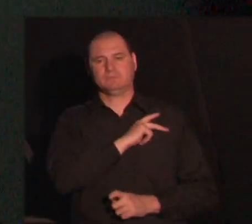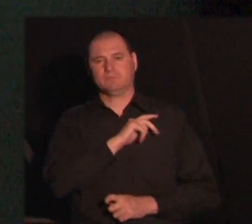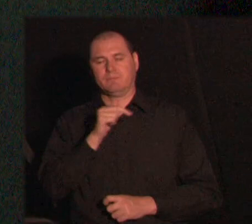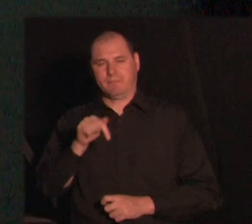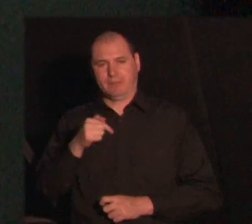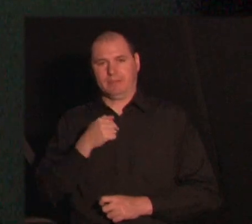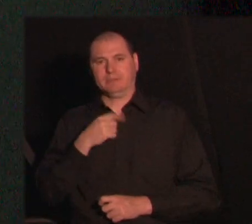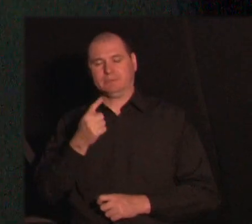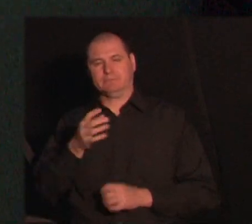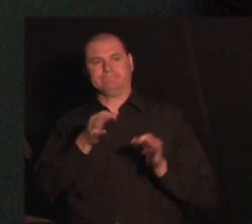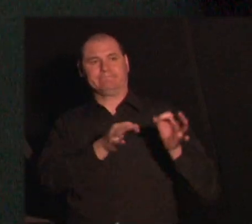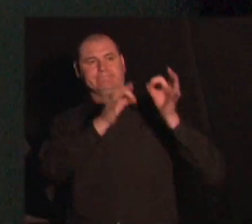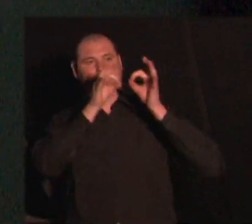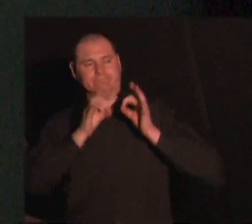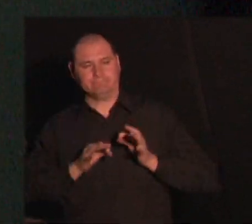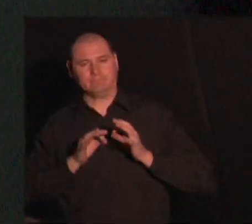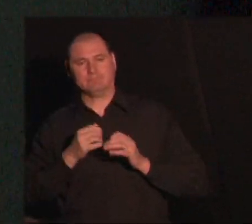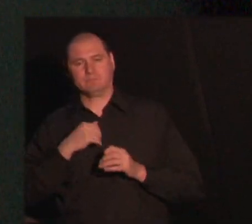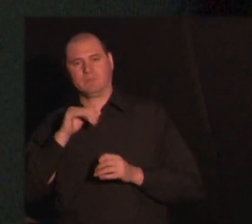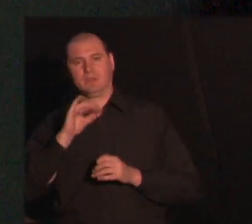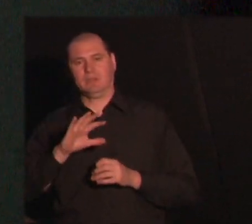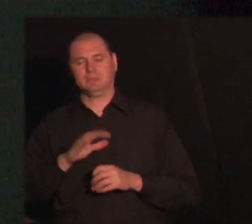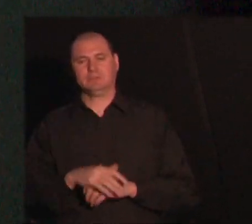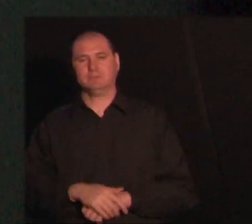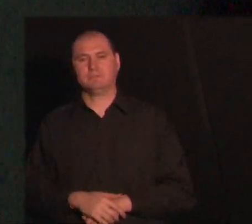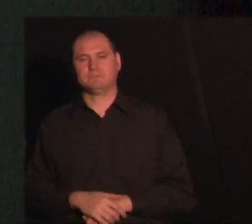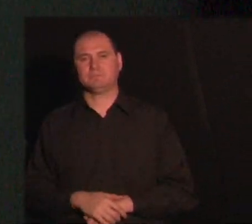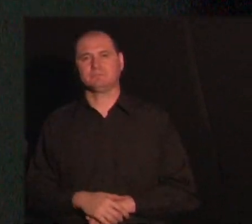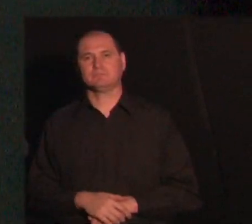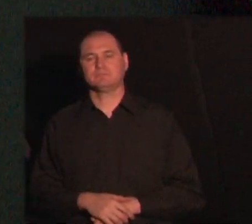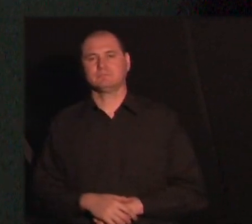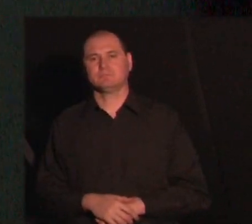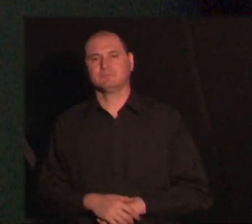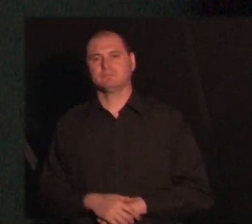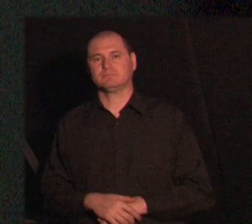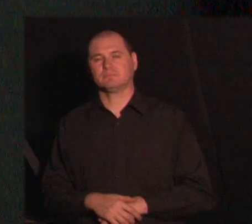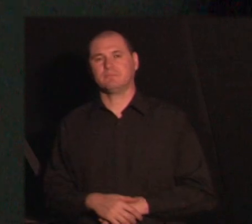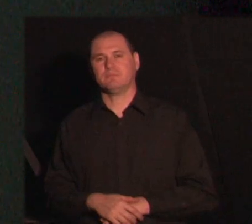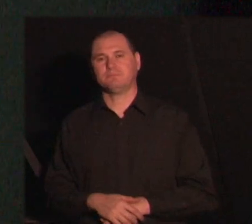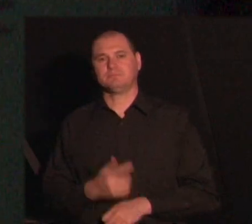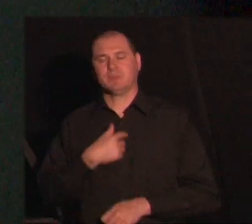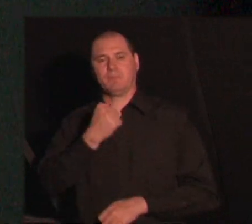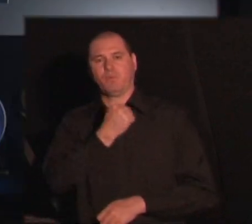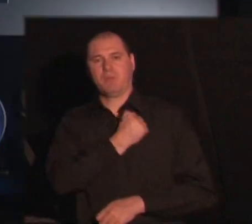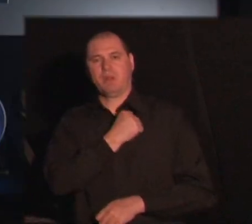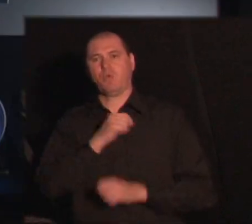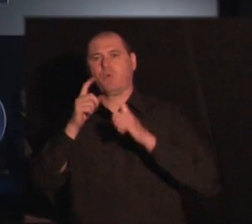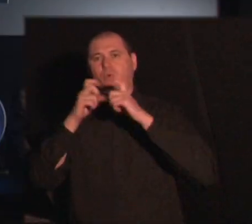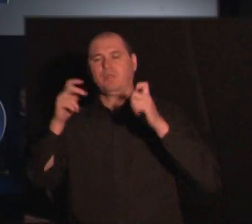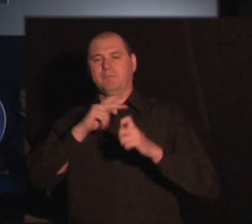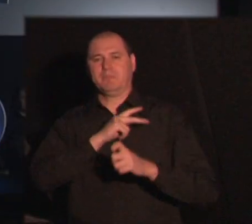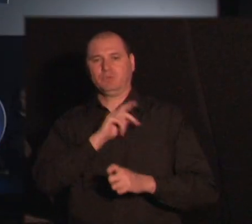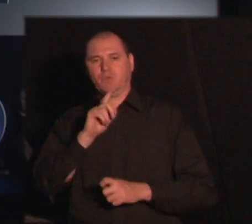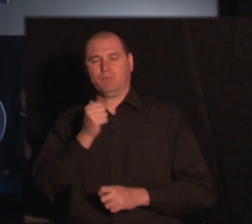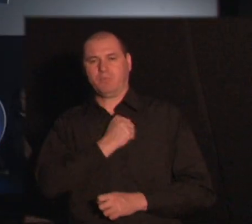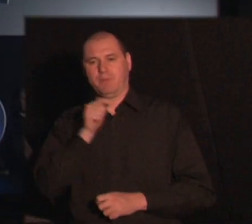yo heredé de ella, porque literalmente es muy, muy una locura eso de preocuparte por los demás y no por vos.